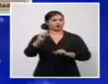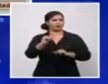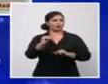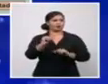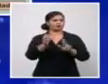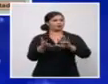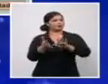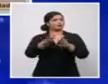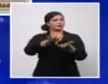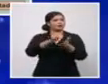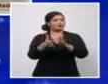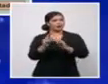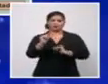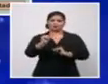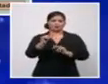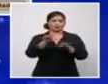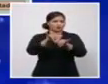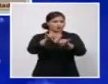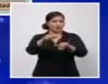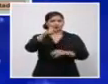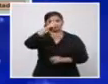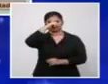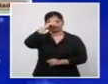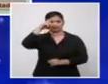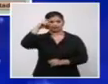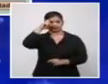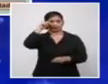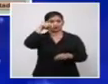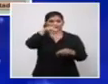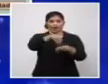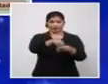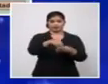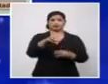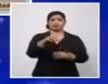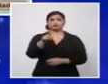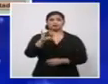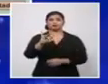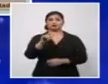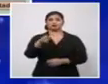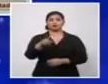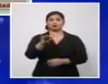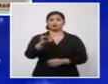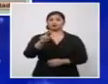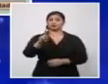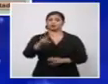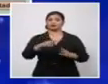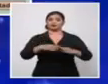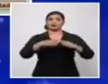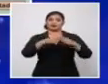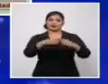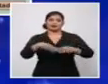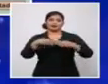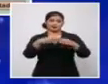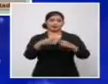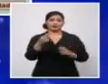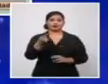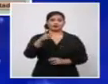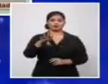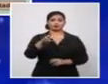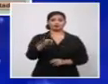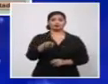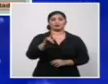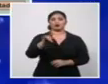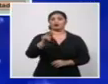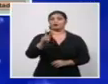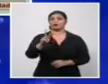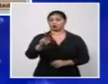pues Santi Espíritus con 17,72, Granma con 14,92 y Las